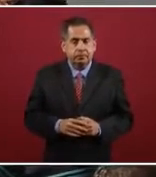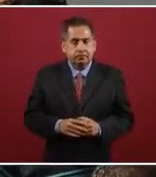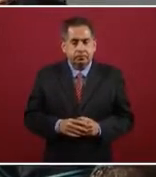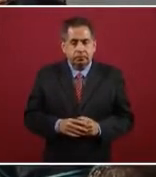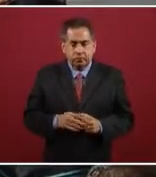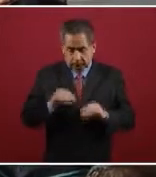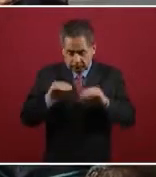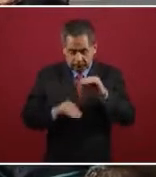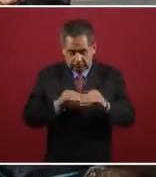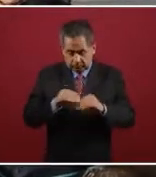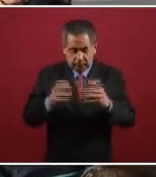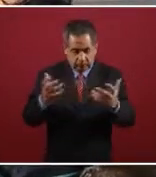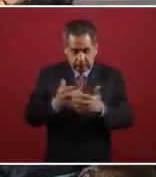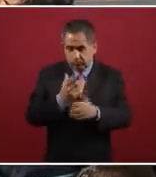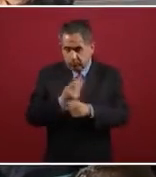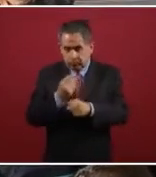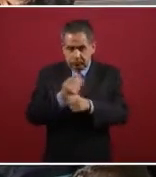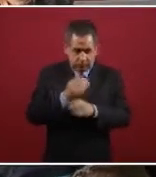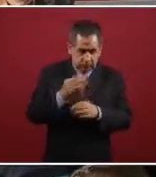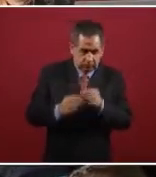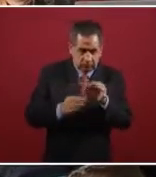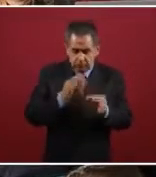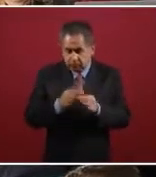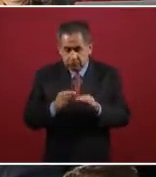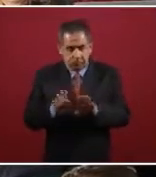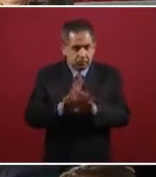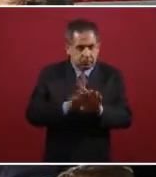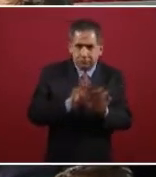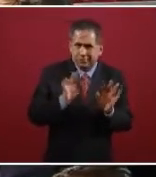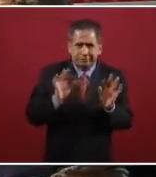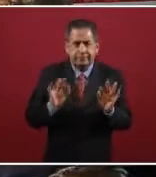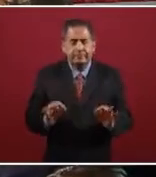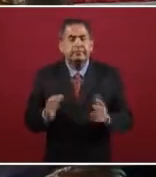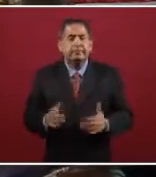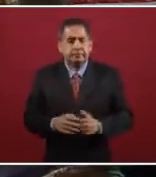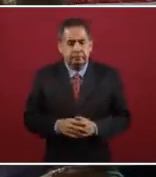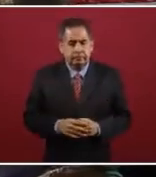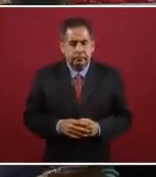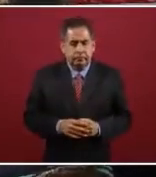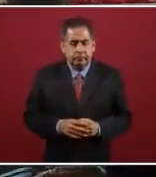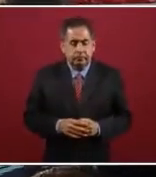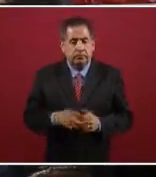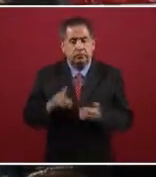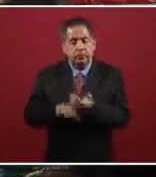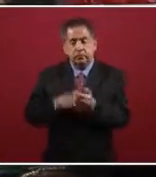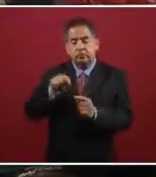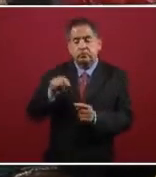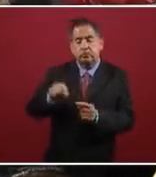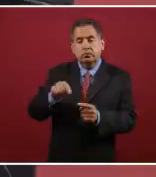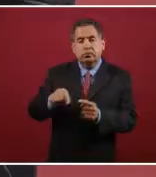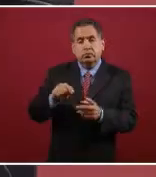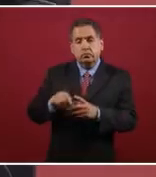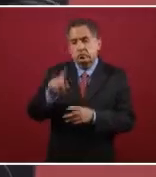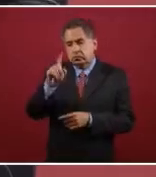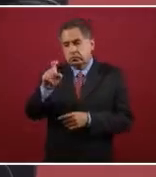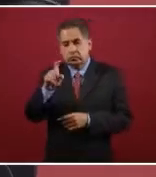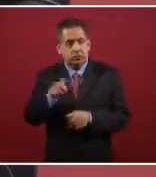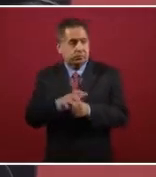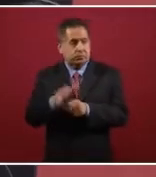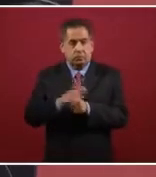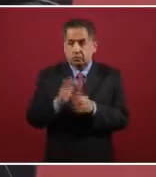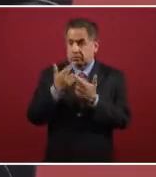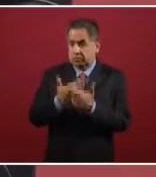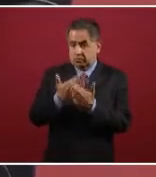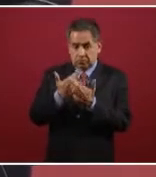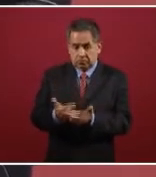realizar se puedan llevar a cabo en donde hay agua disponible